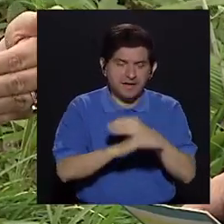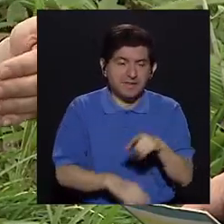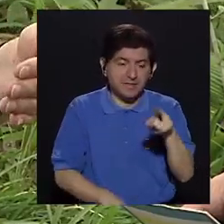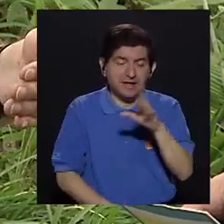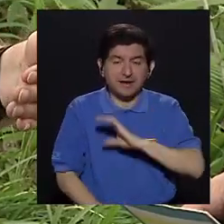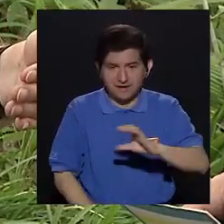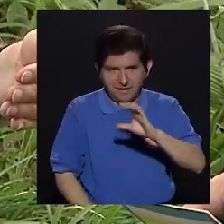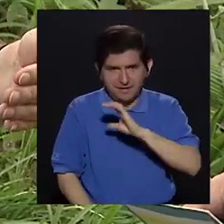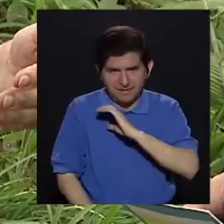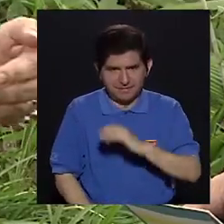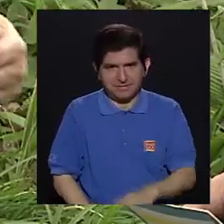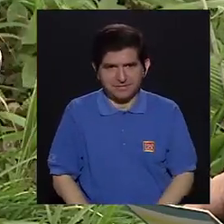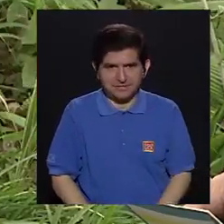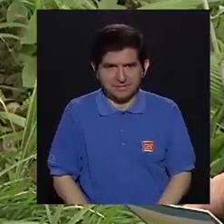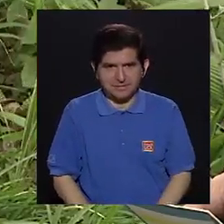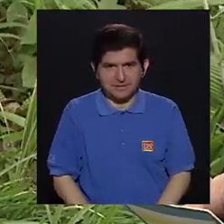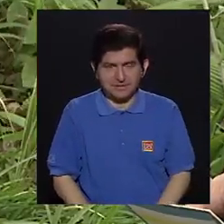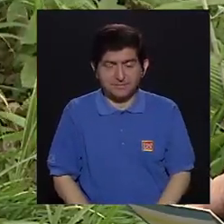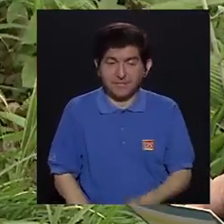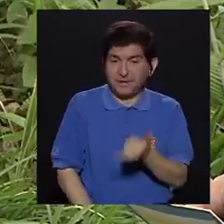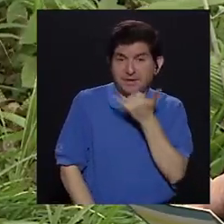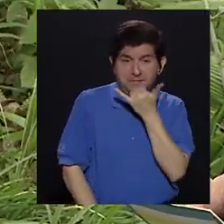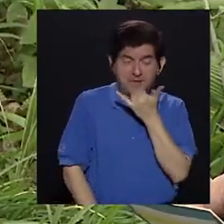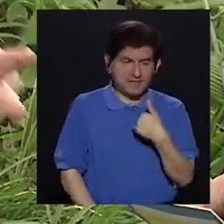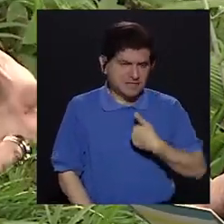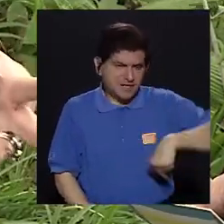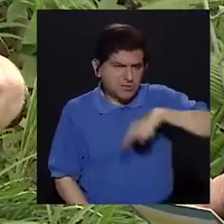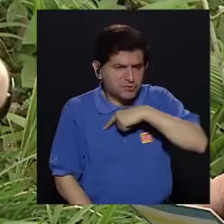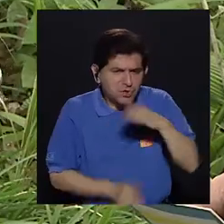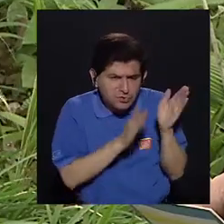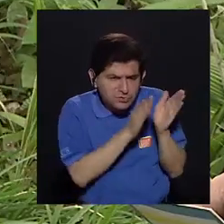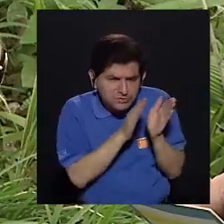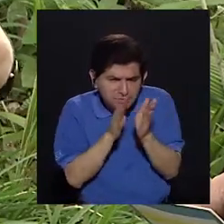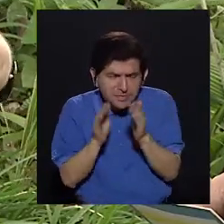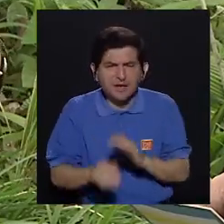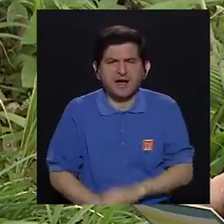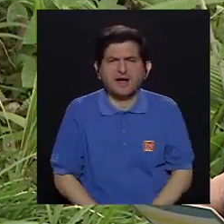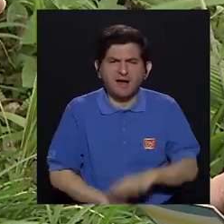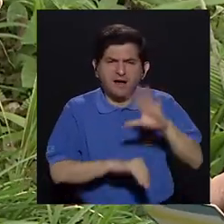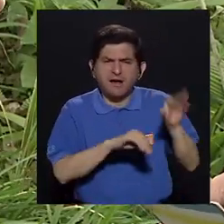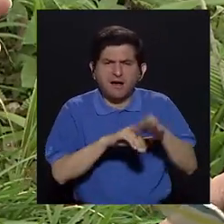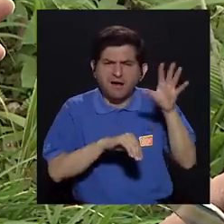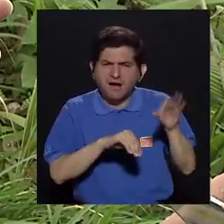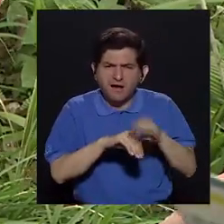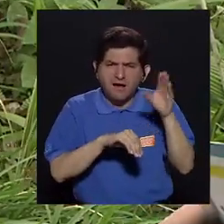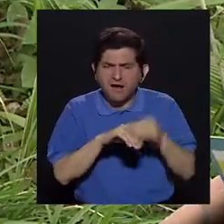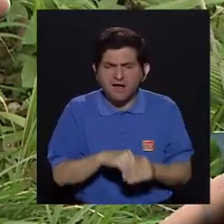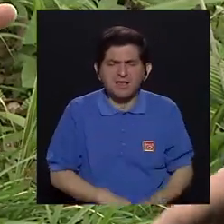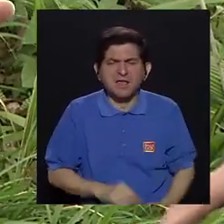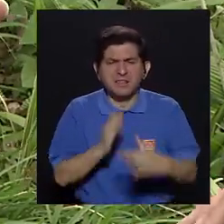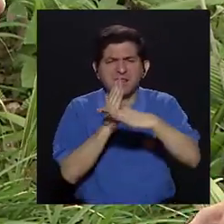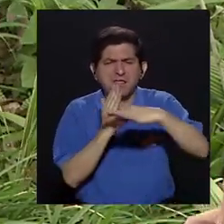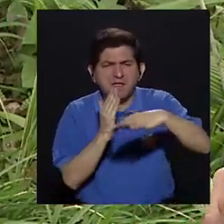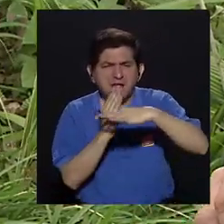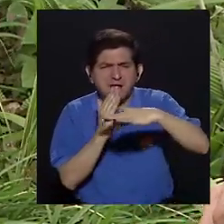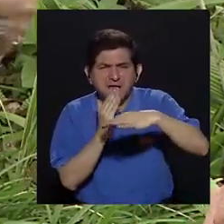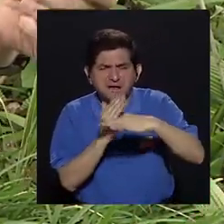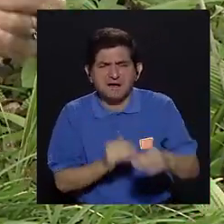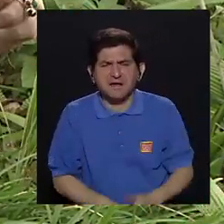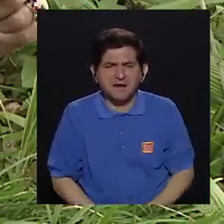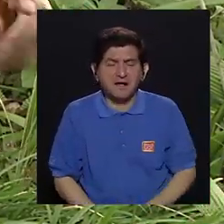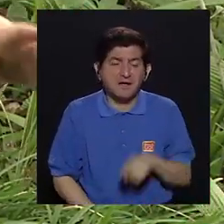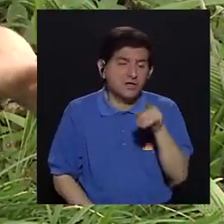esa cualidad, ¿verdad? Porque si resulta que al arreglarlo les añadimos el montón de grasa, el